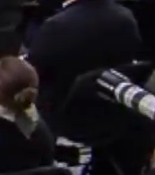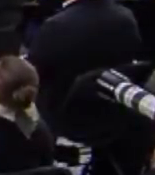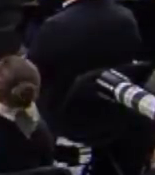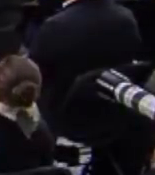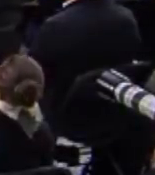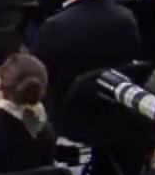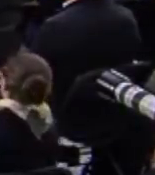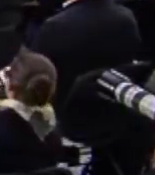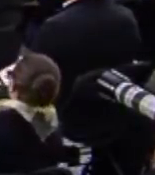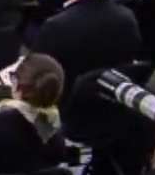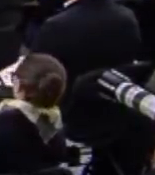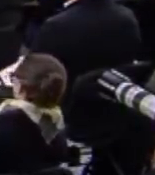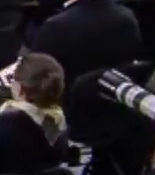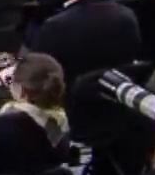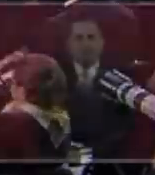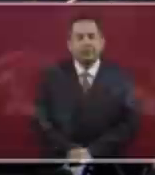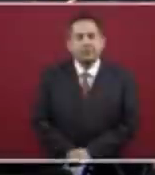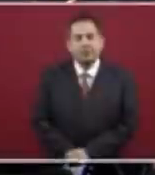¿O NA o A?